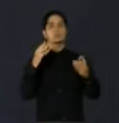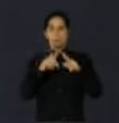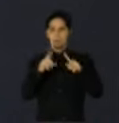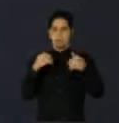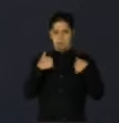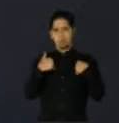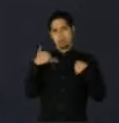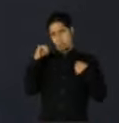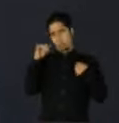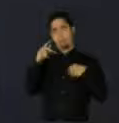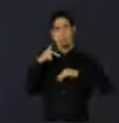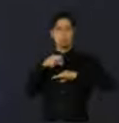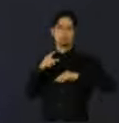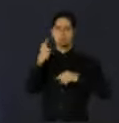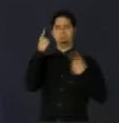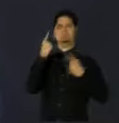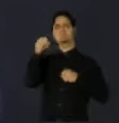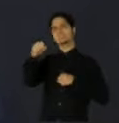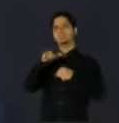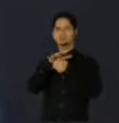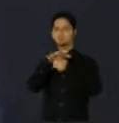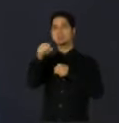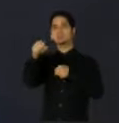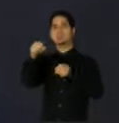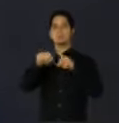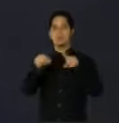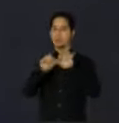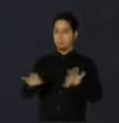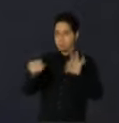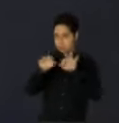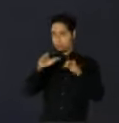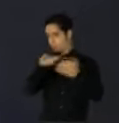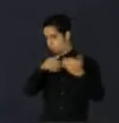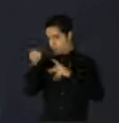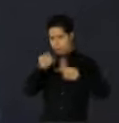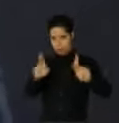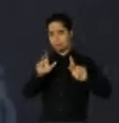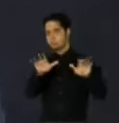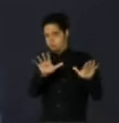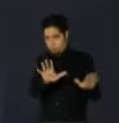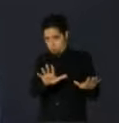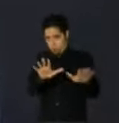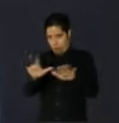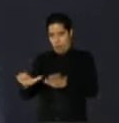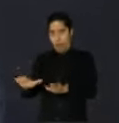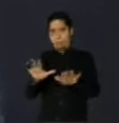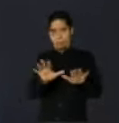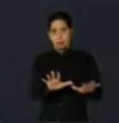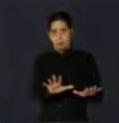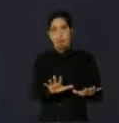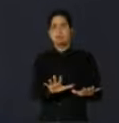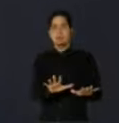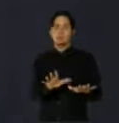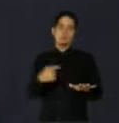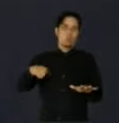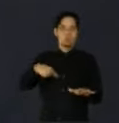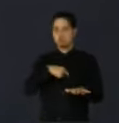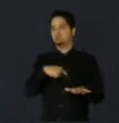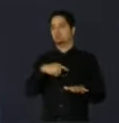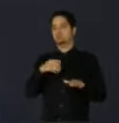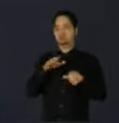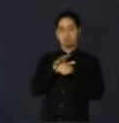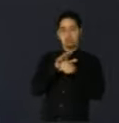Rico, tenemos suficiente, el argumento siempre es, vamos a mantener, como dice doctor Reyes, mantengamos esa curva baja y vamos a tener suficiente. Si esa curva